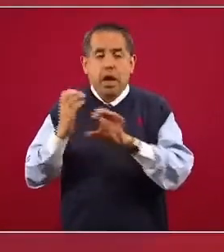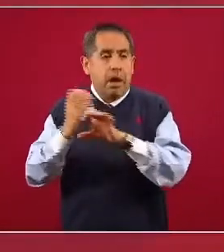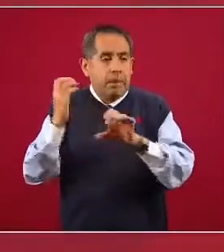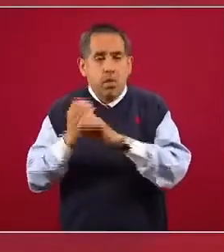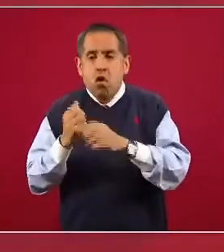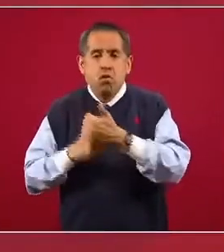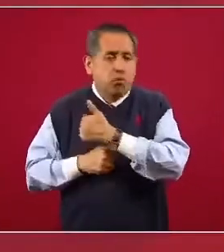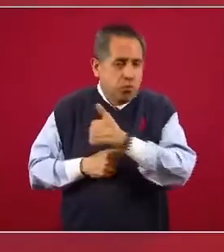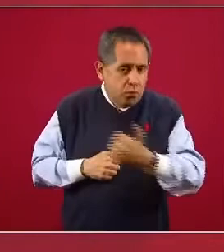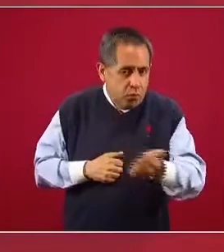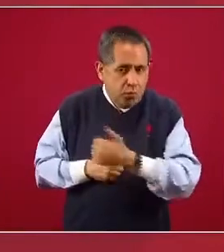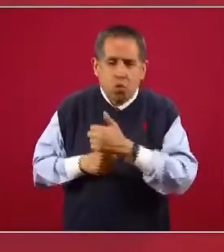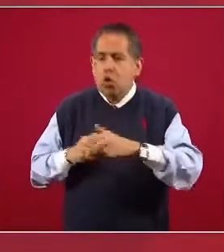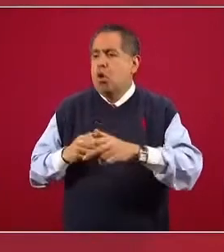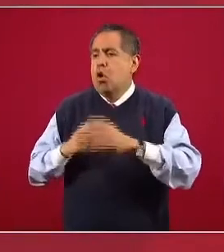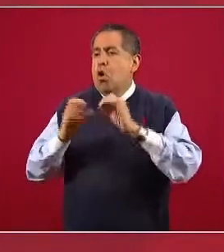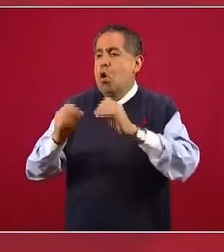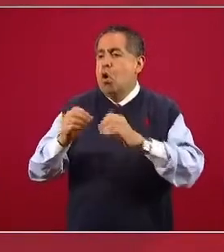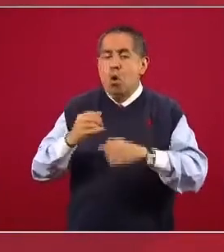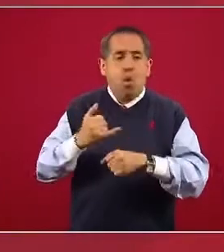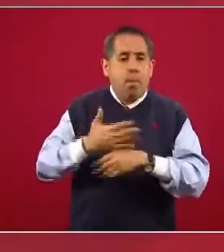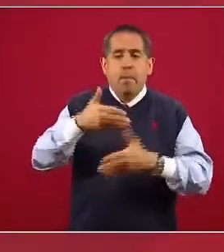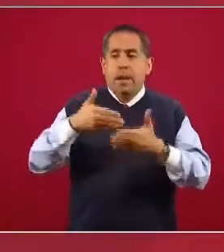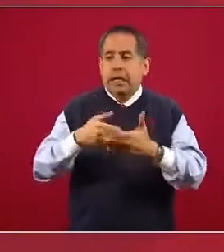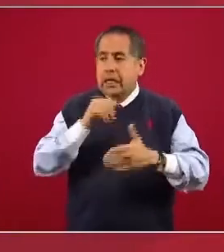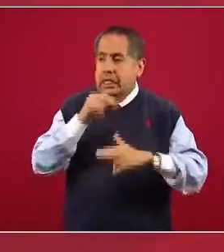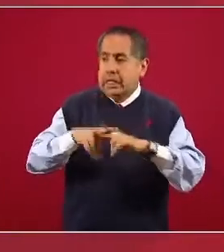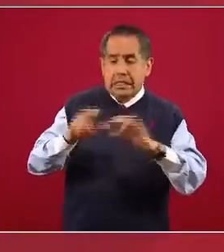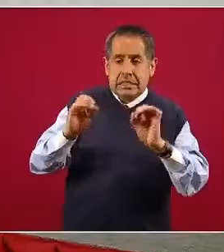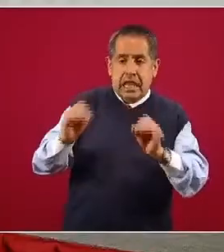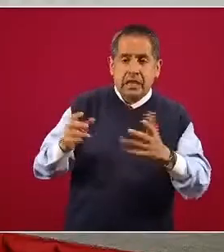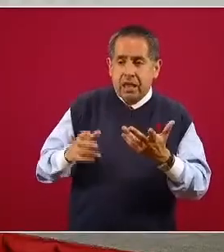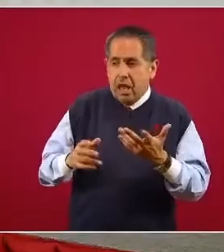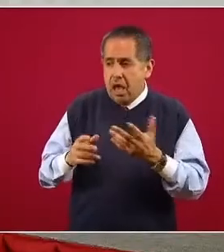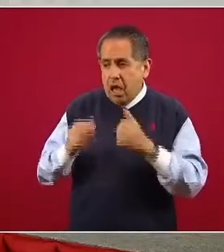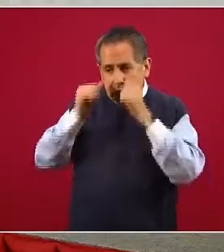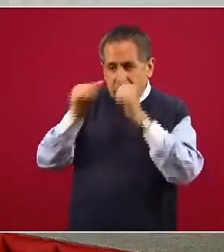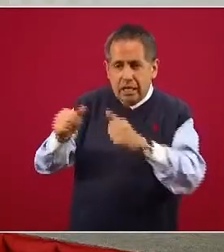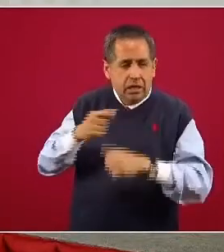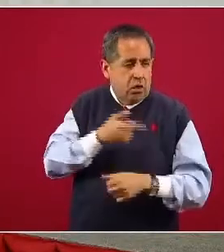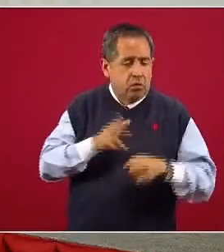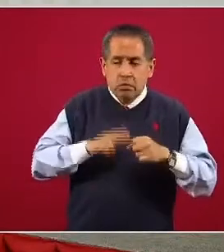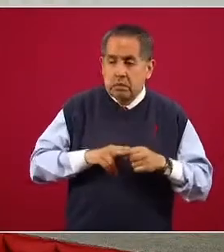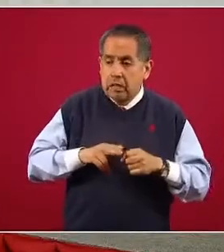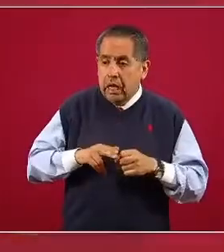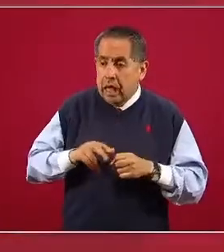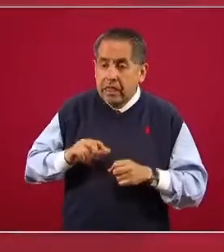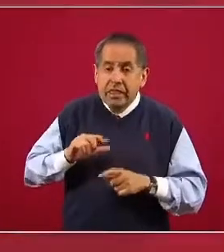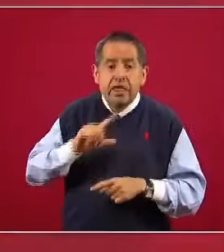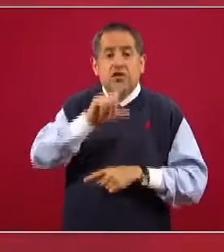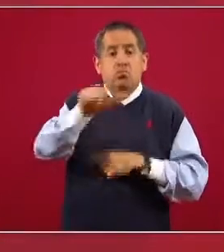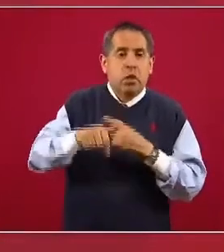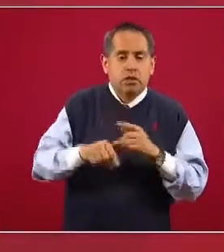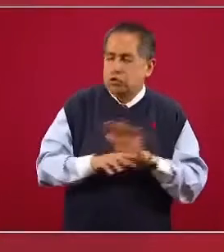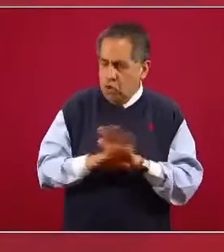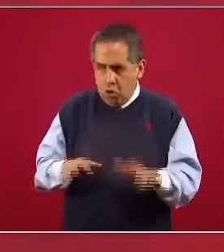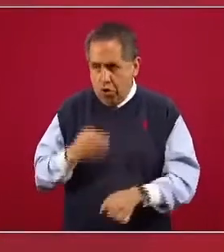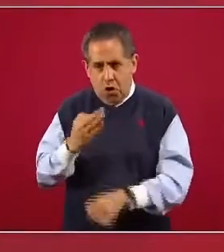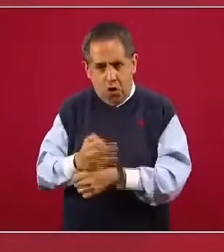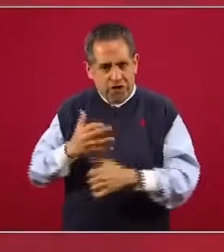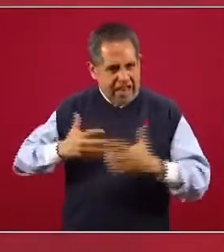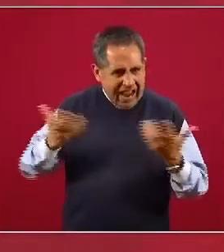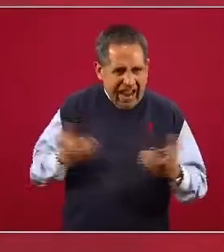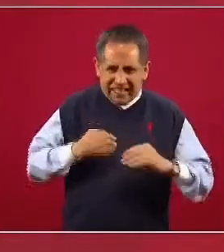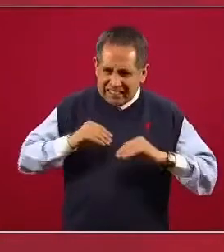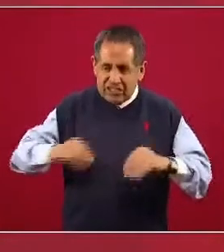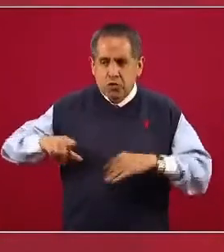transporte, no tengan barreras de trato en las unidades de salud, etcétera, sino activamente el